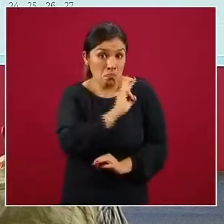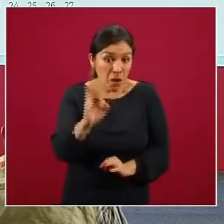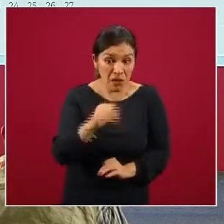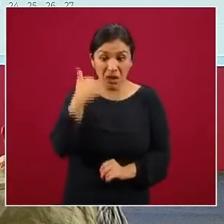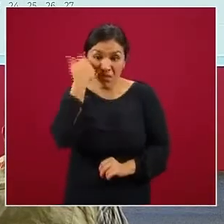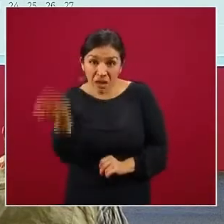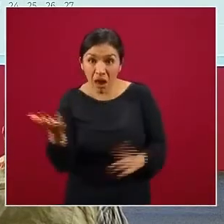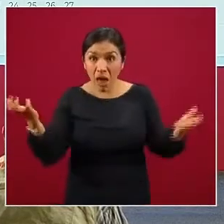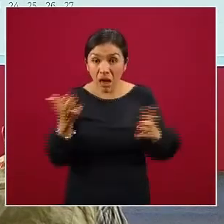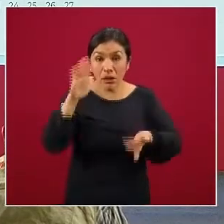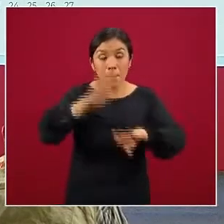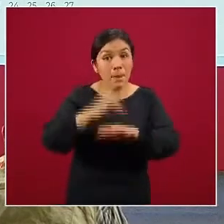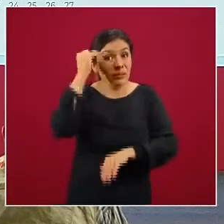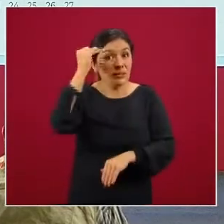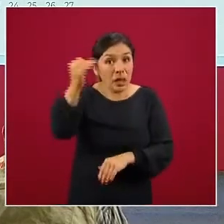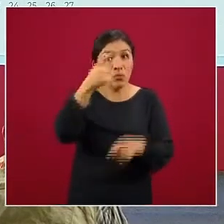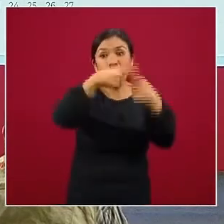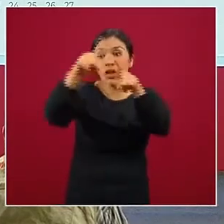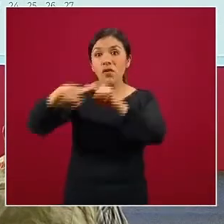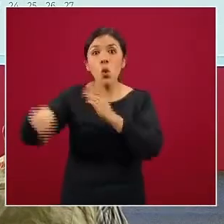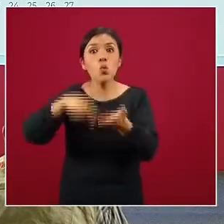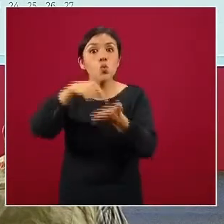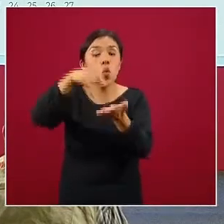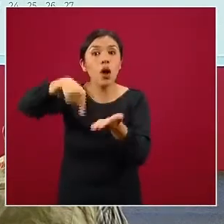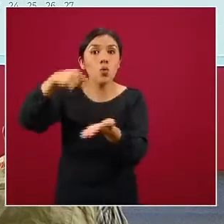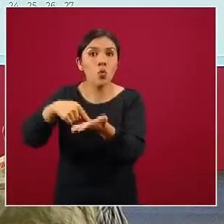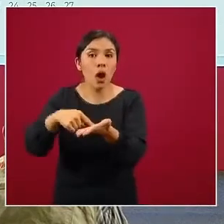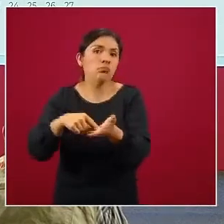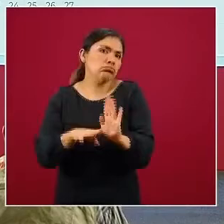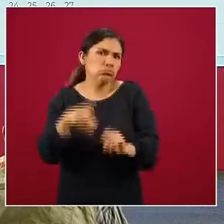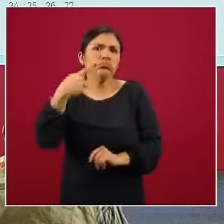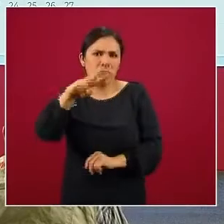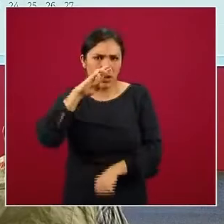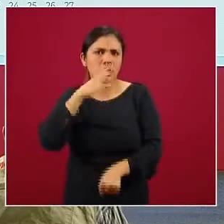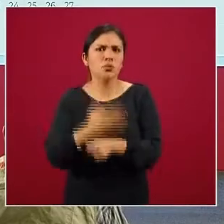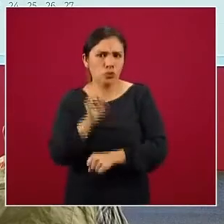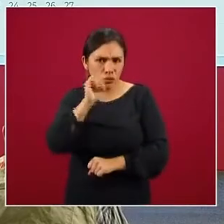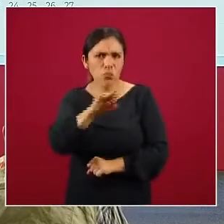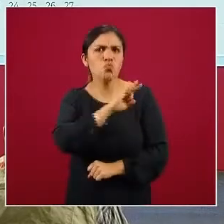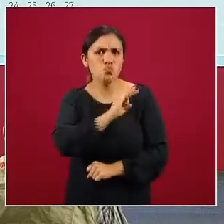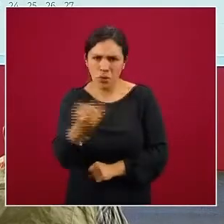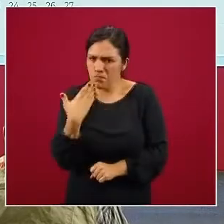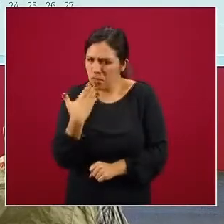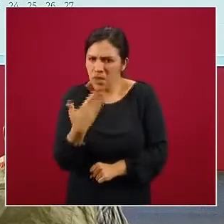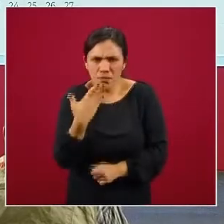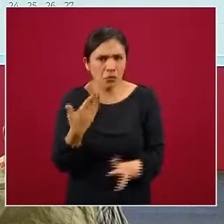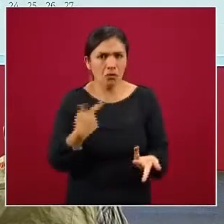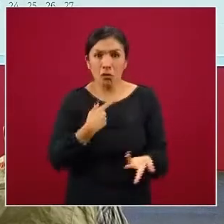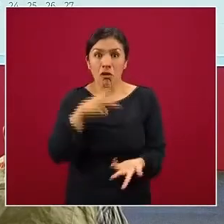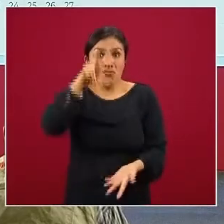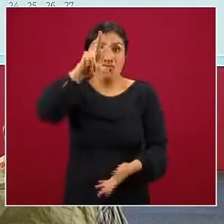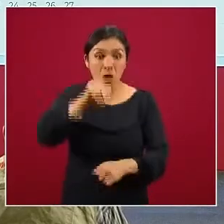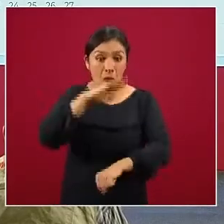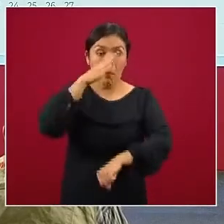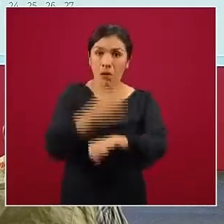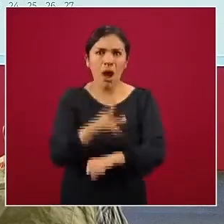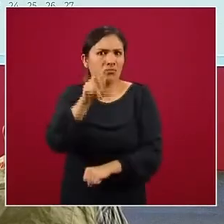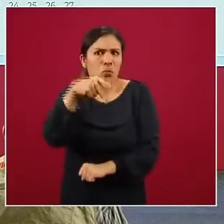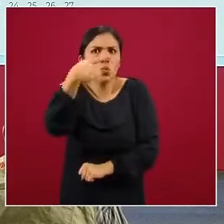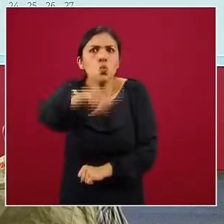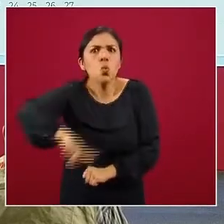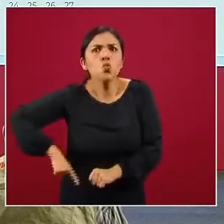quiere hacer para distintas regiones específicas, que lo haga. Excelente. Nadie mejor que el